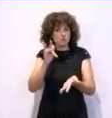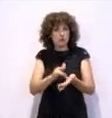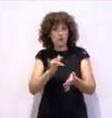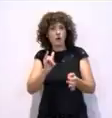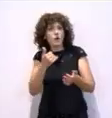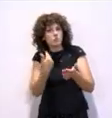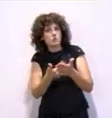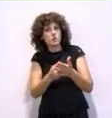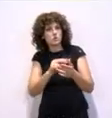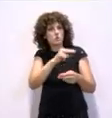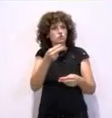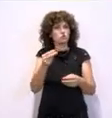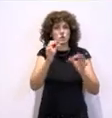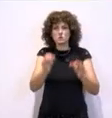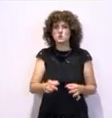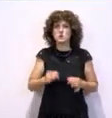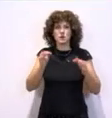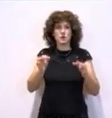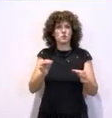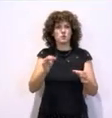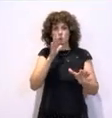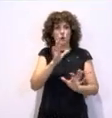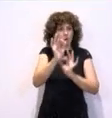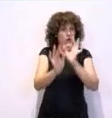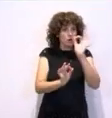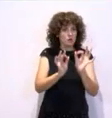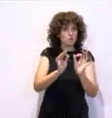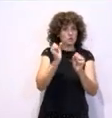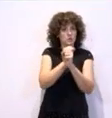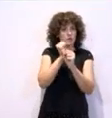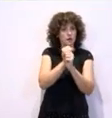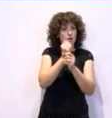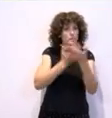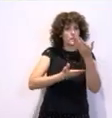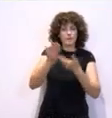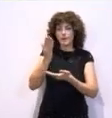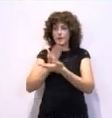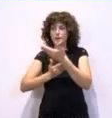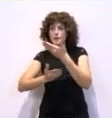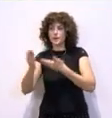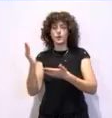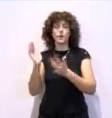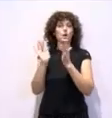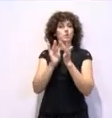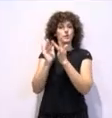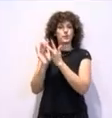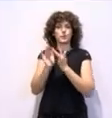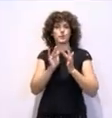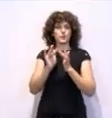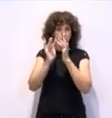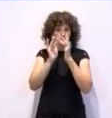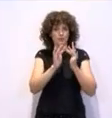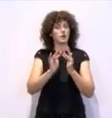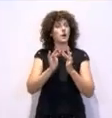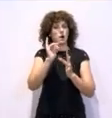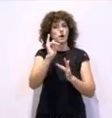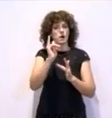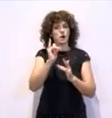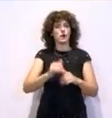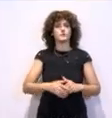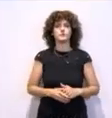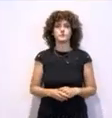pidiendo resultados a las organizaciones con las cuales trabajamos y con las cuales mantenemos una interlocución